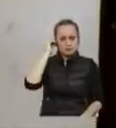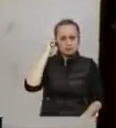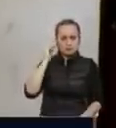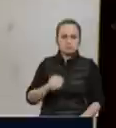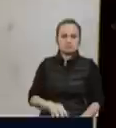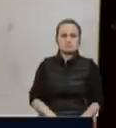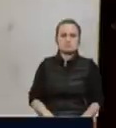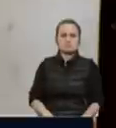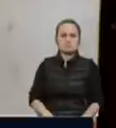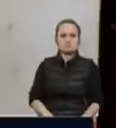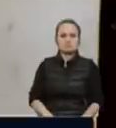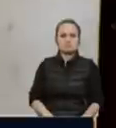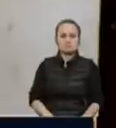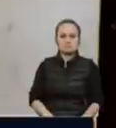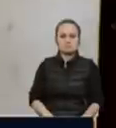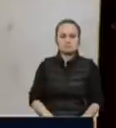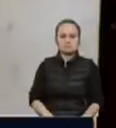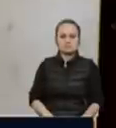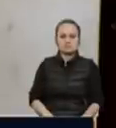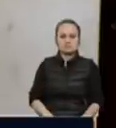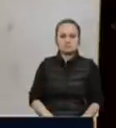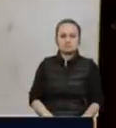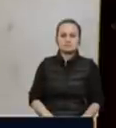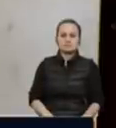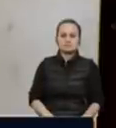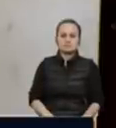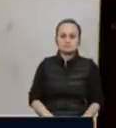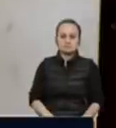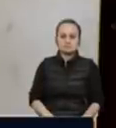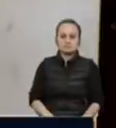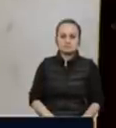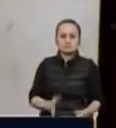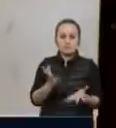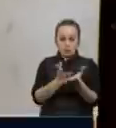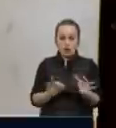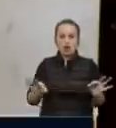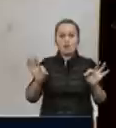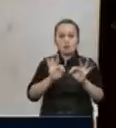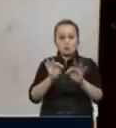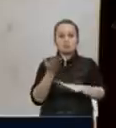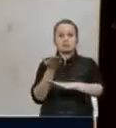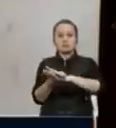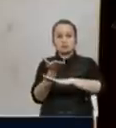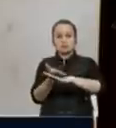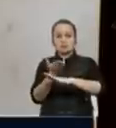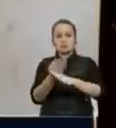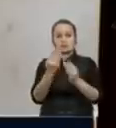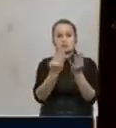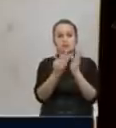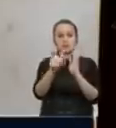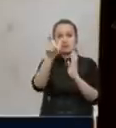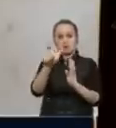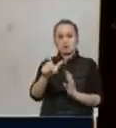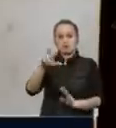Para no desconocer todos los importantes planteamientos del senador Pérez.